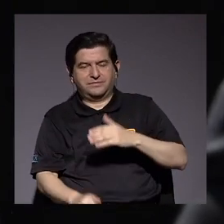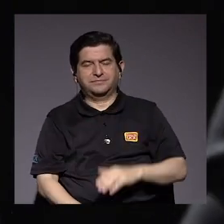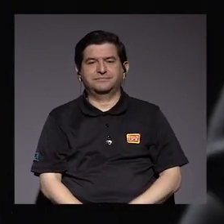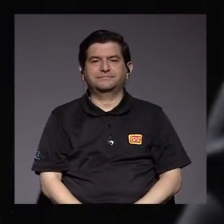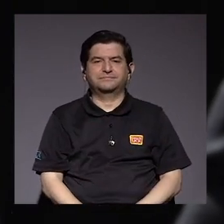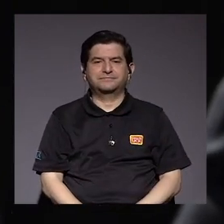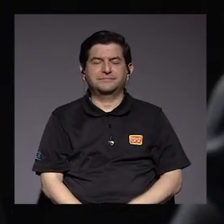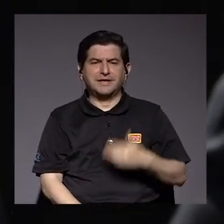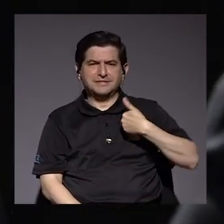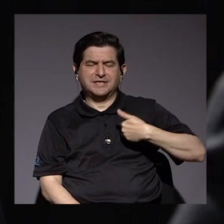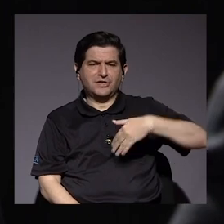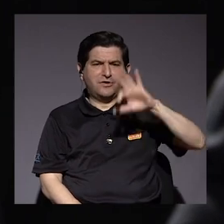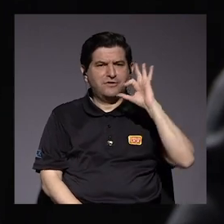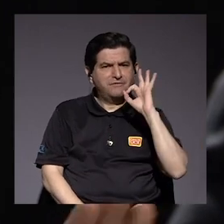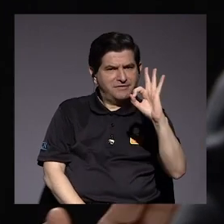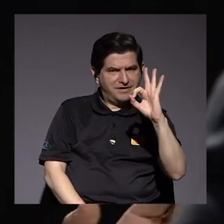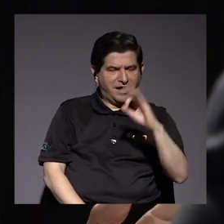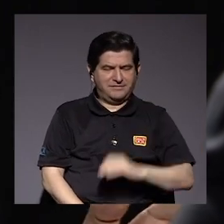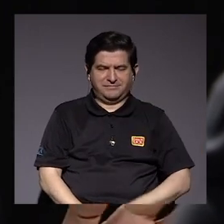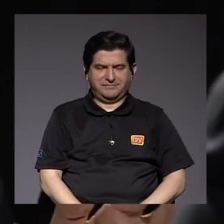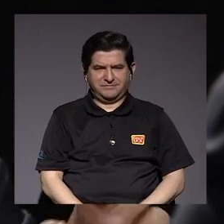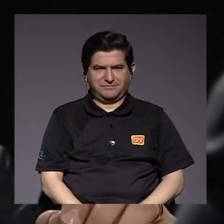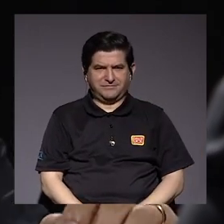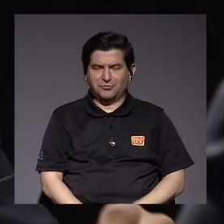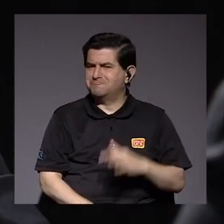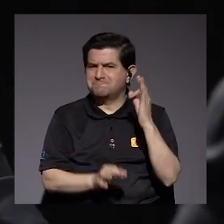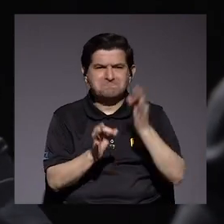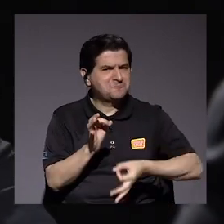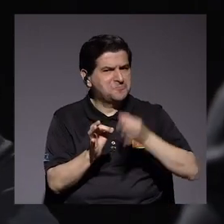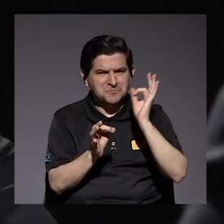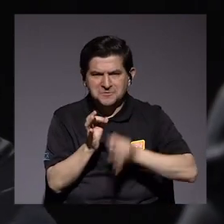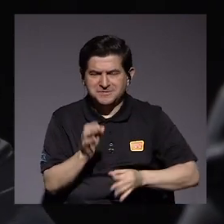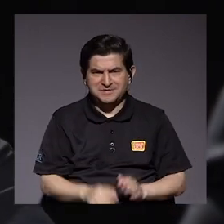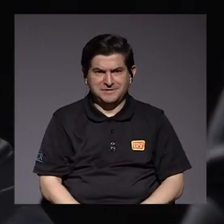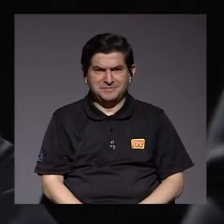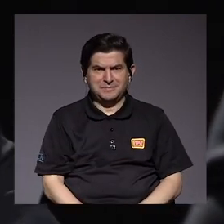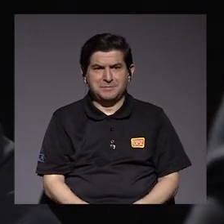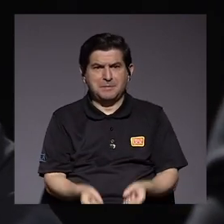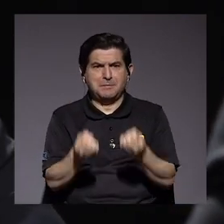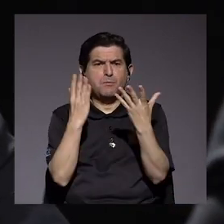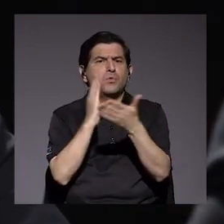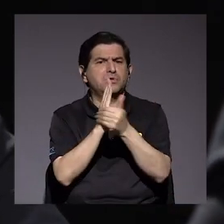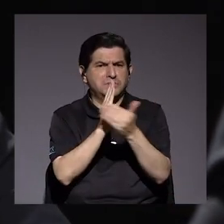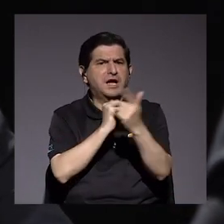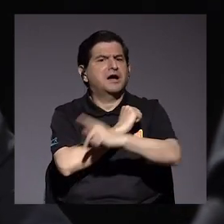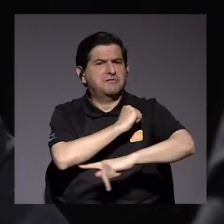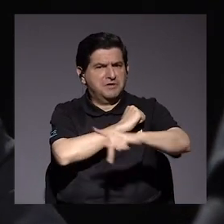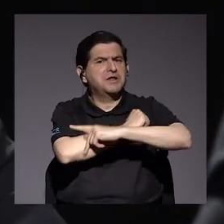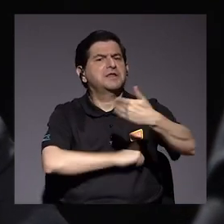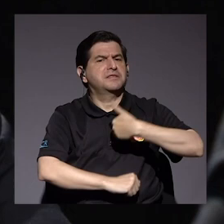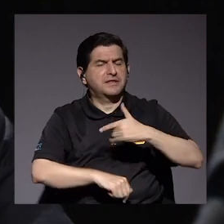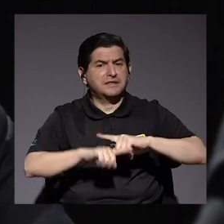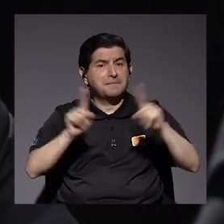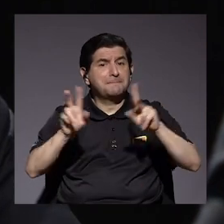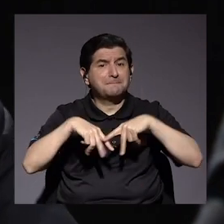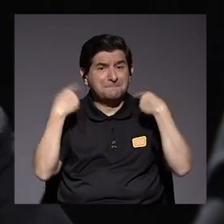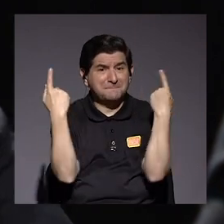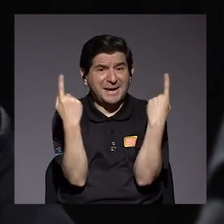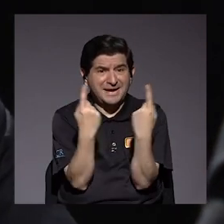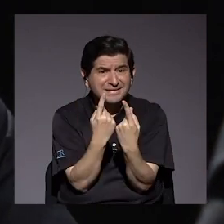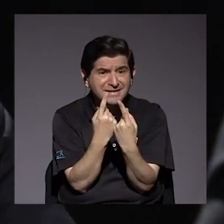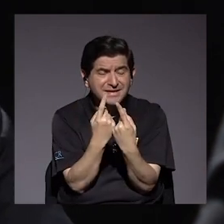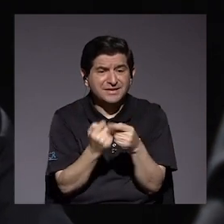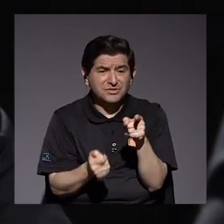fernando así así así de sencillo existen mucho talento en nuestro país pero los